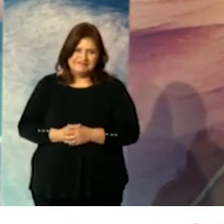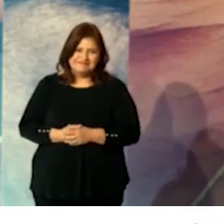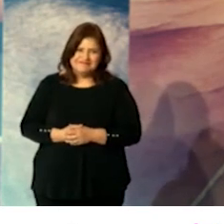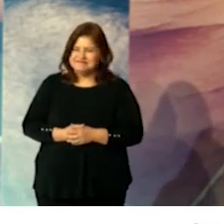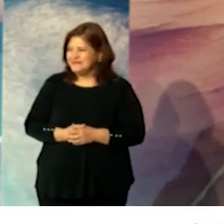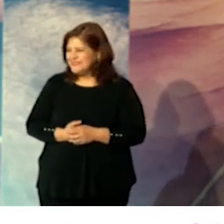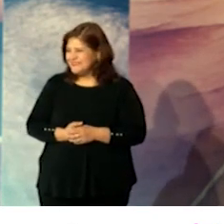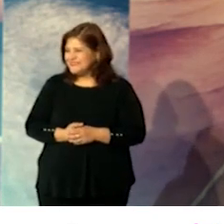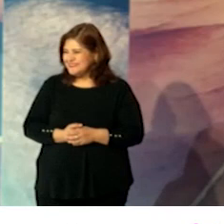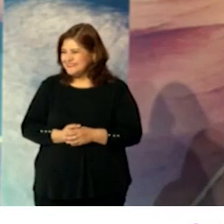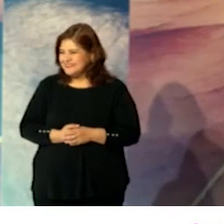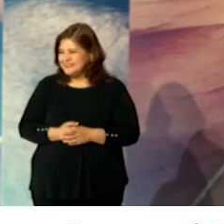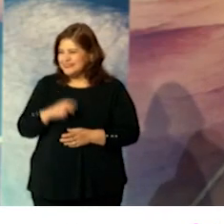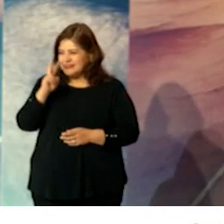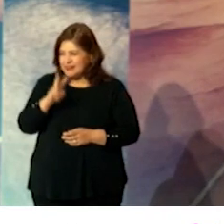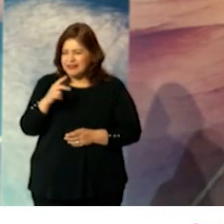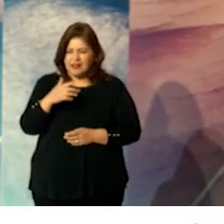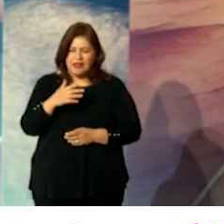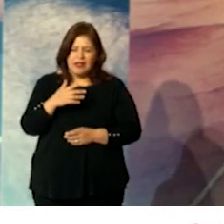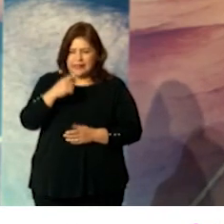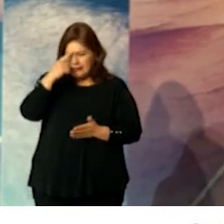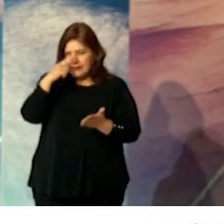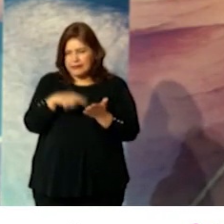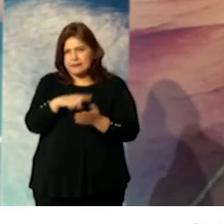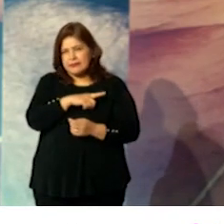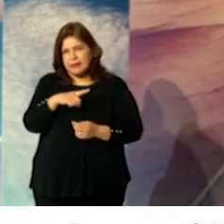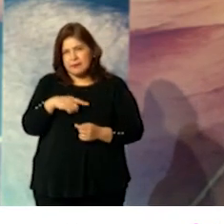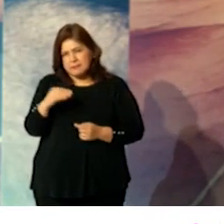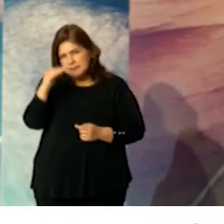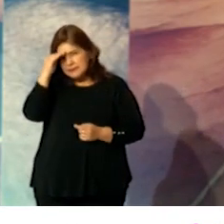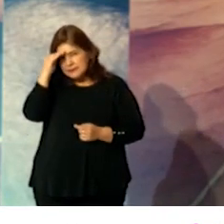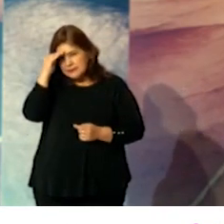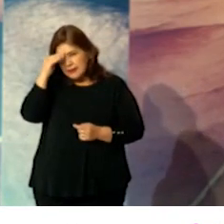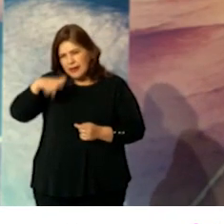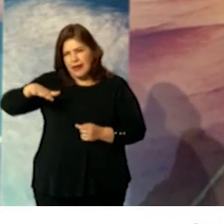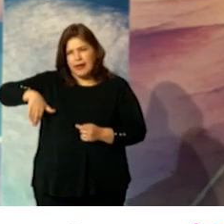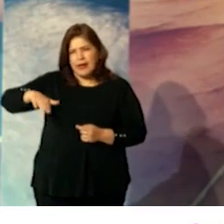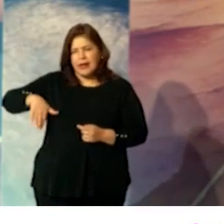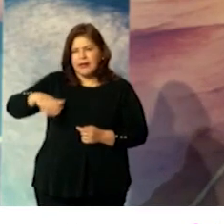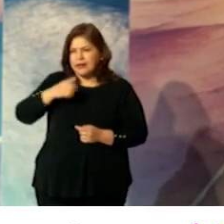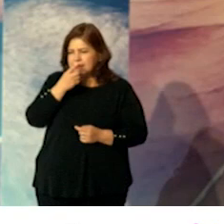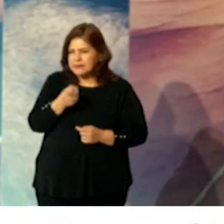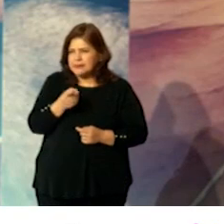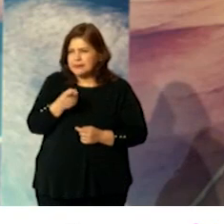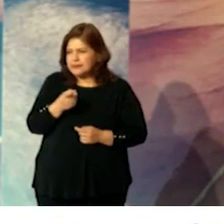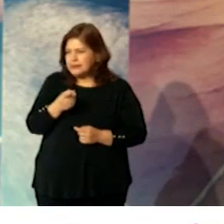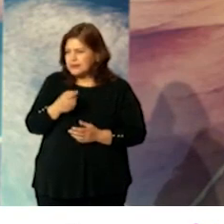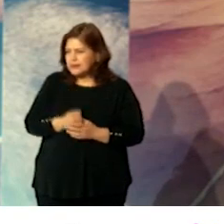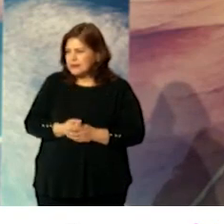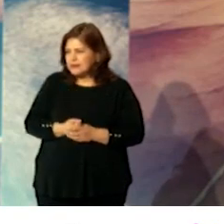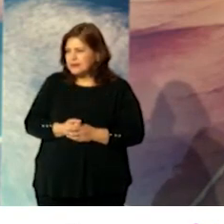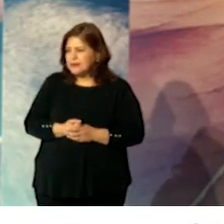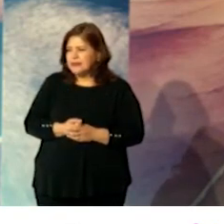Bueno, yo creo que un rol importante de pensar es eso que dijo, que es